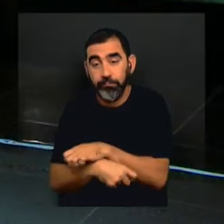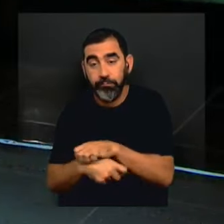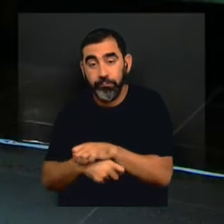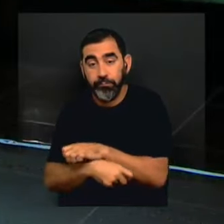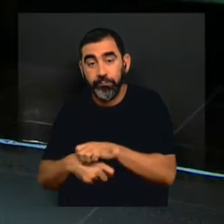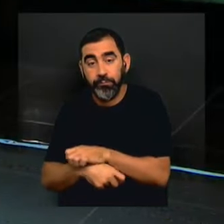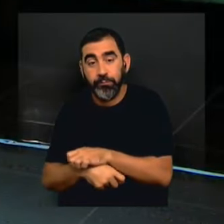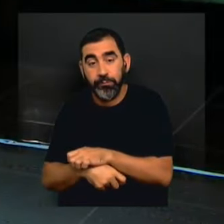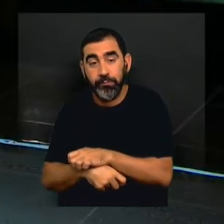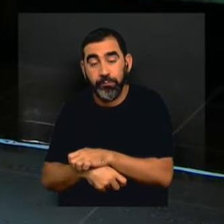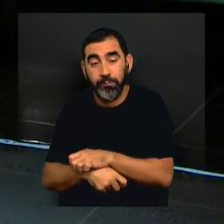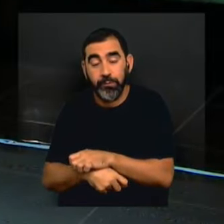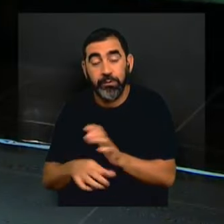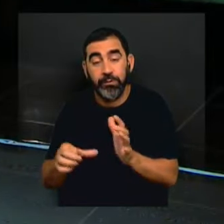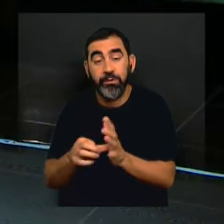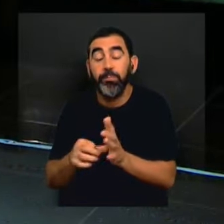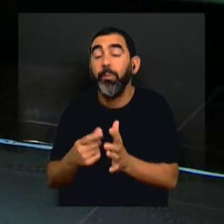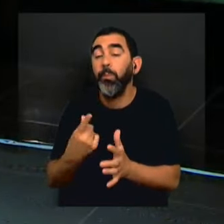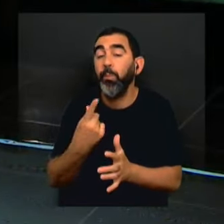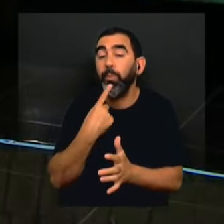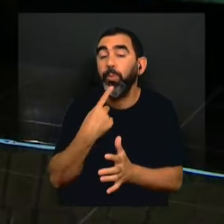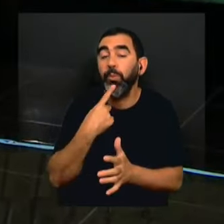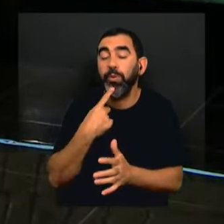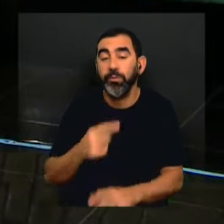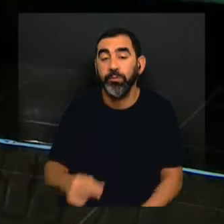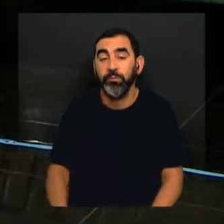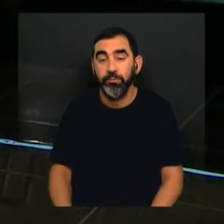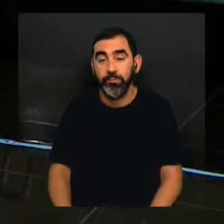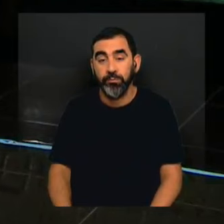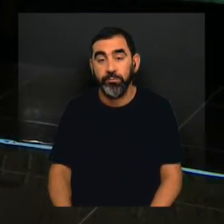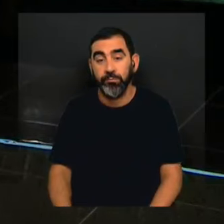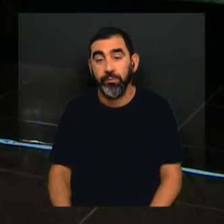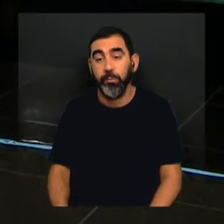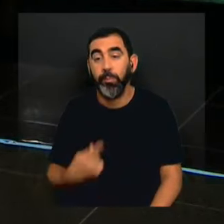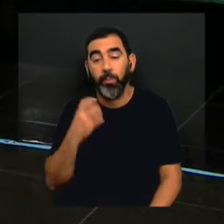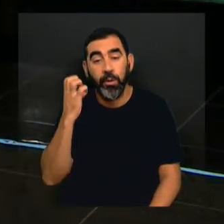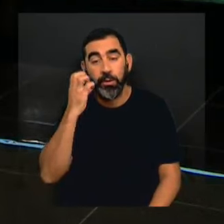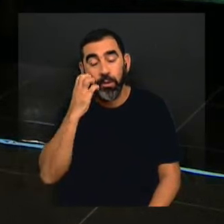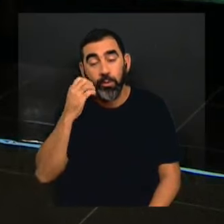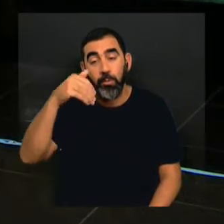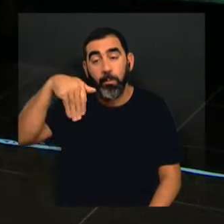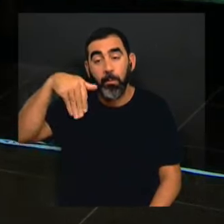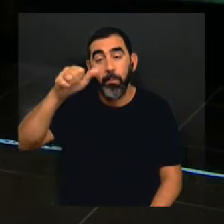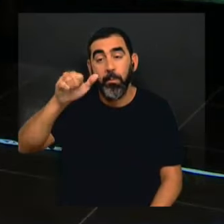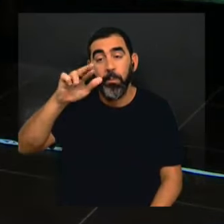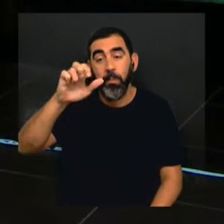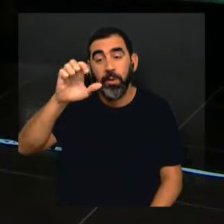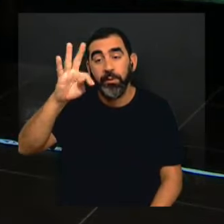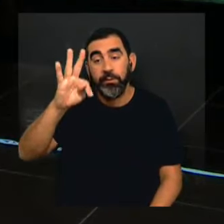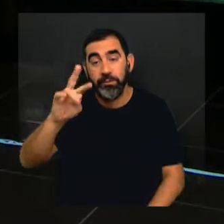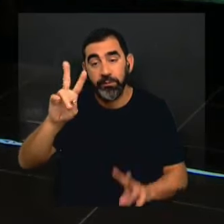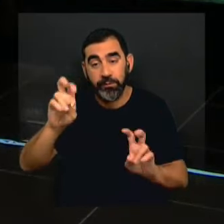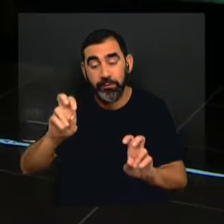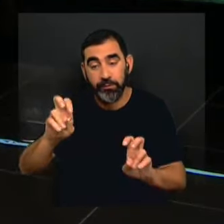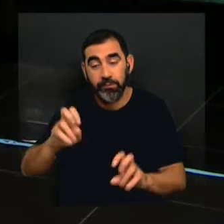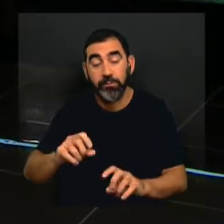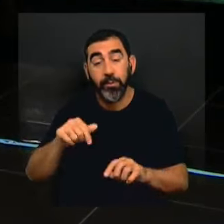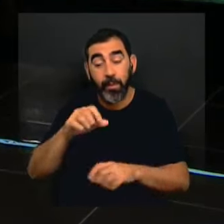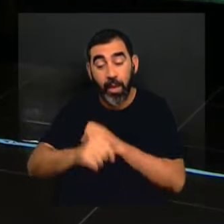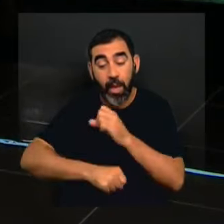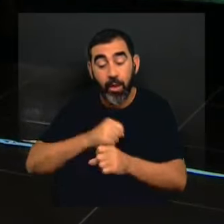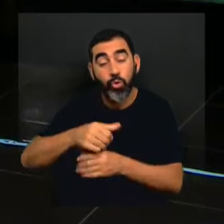el eh al sistema político a la política uruguaya no bueno lo tuvimos el caso tesiano el caso marcet que son alertas en ese sentido más en un año